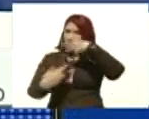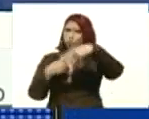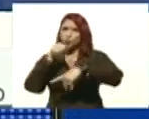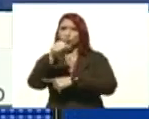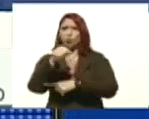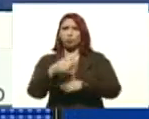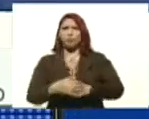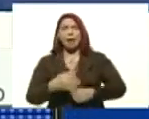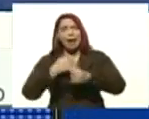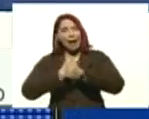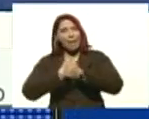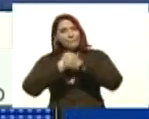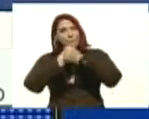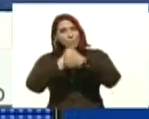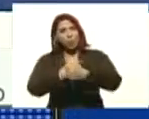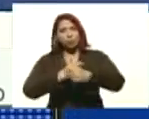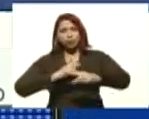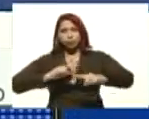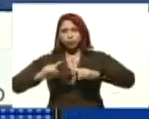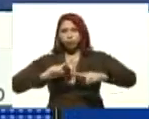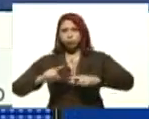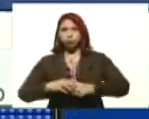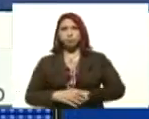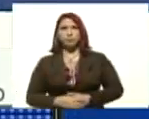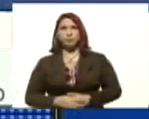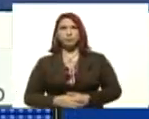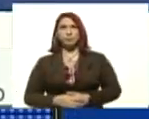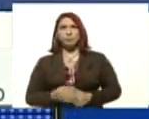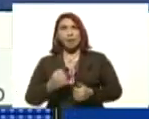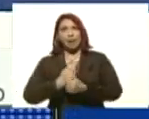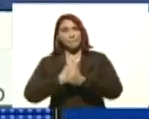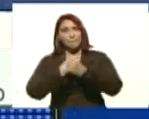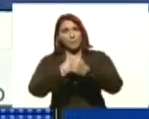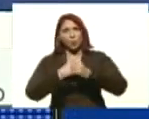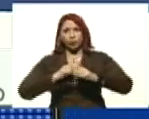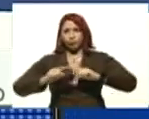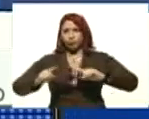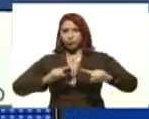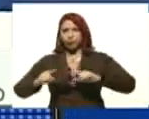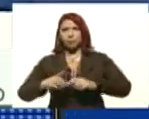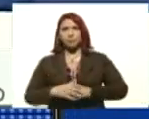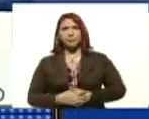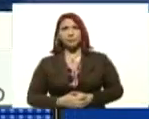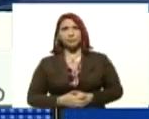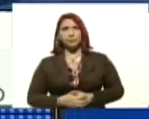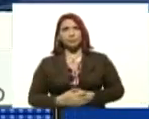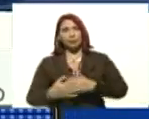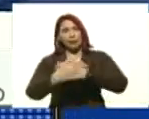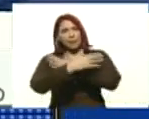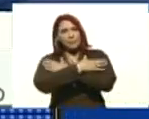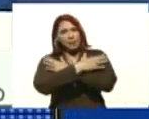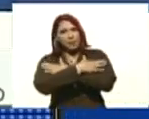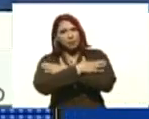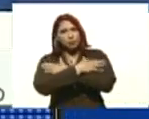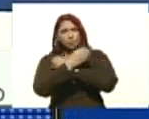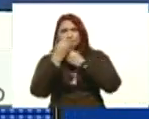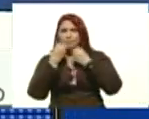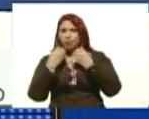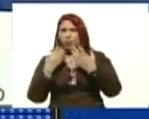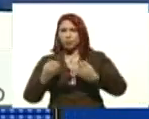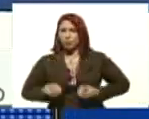es amor en acción. Amor en acción. Un abrazo bueno se